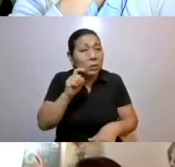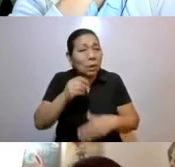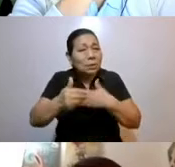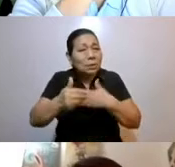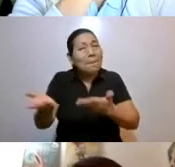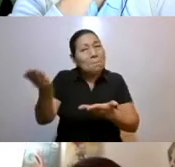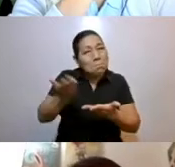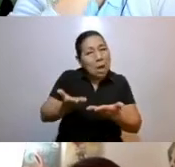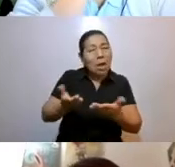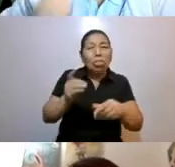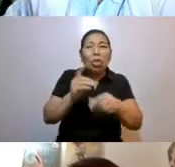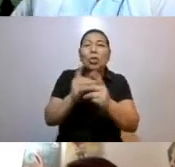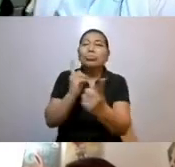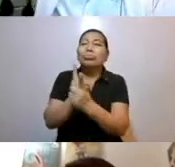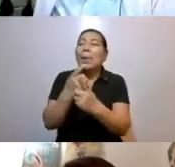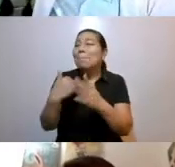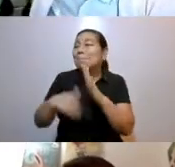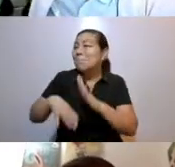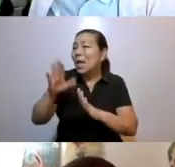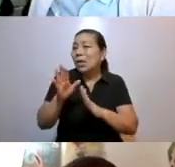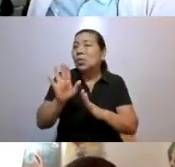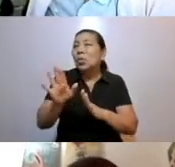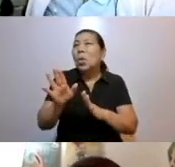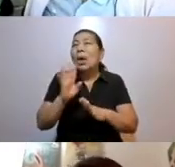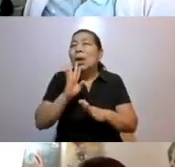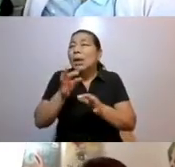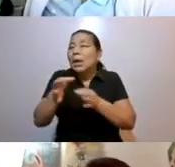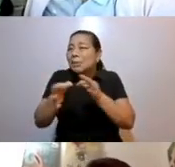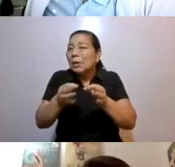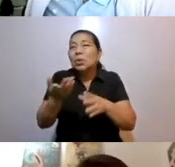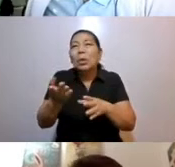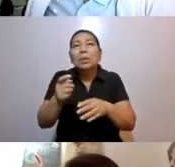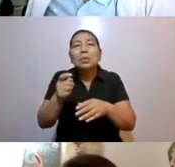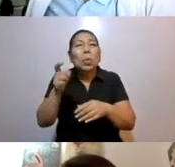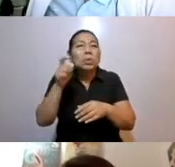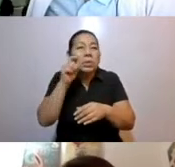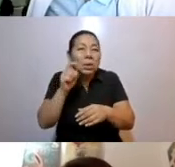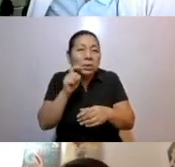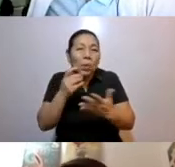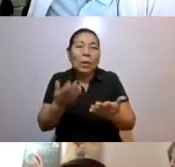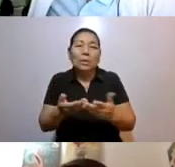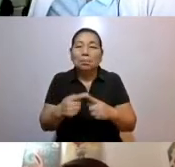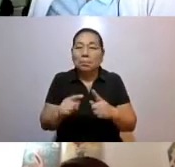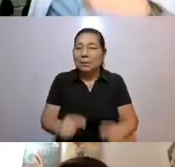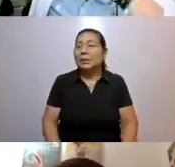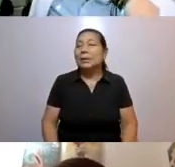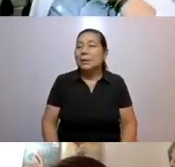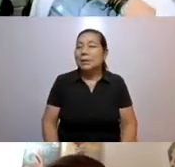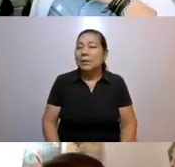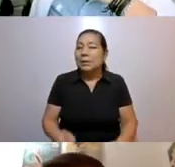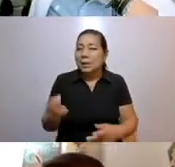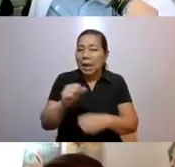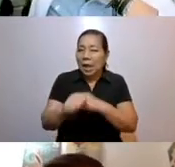llegan más al consultorio para conversar de su sexualidad. Por ejemplo, en este estudio de Rastrelli del